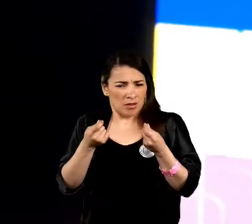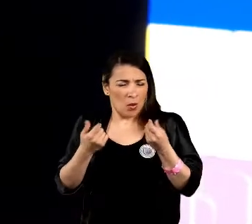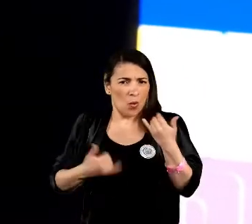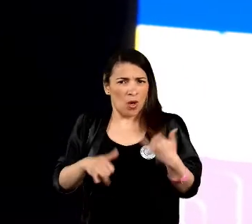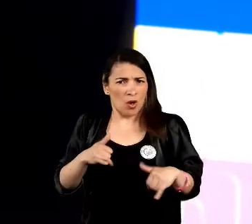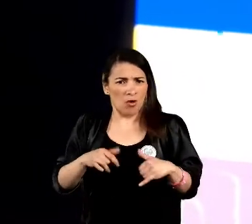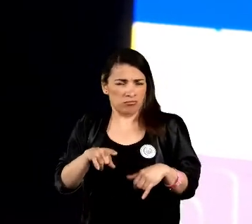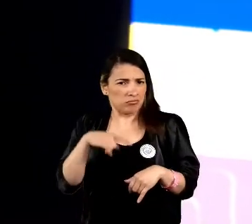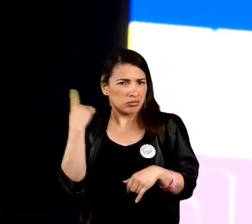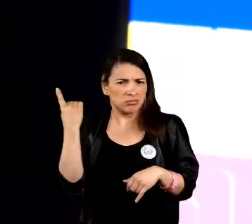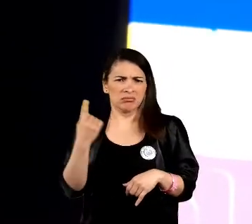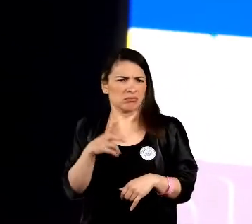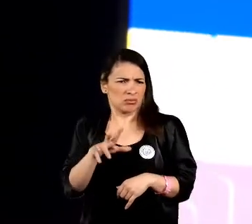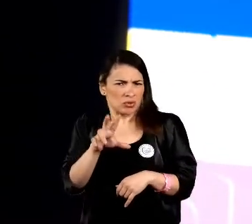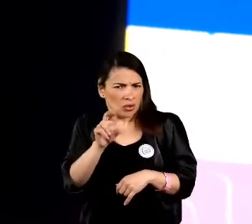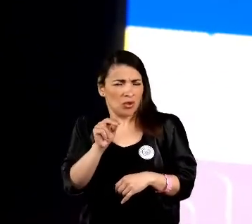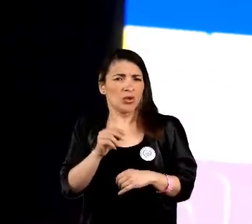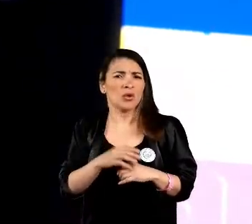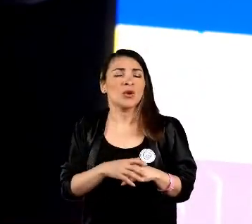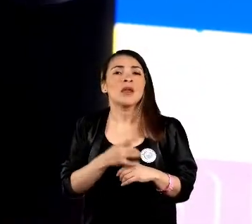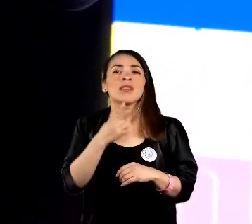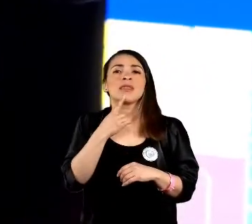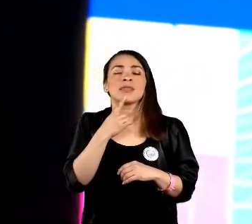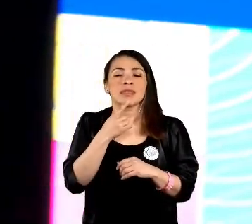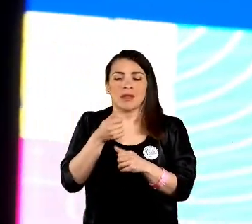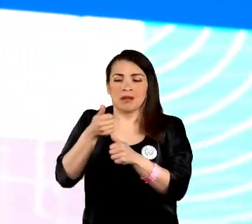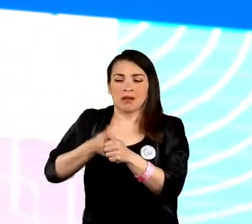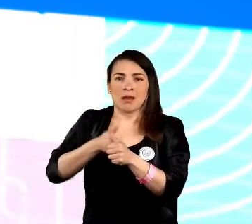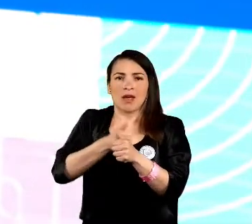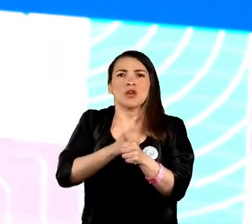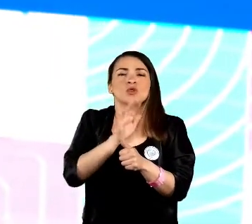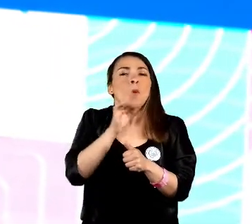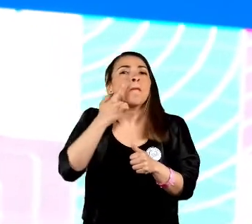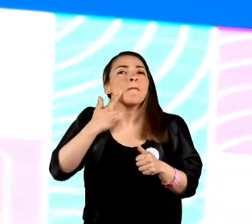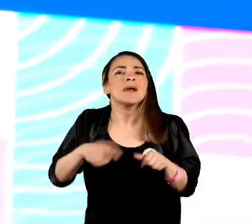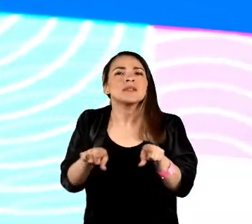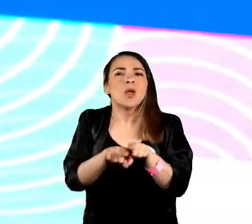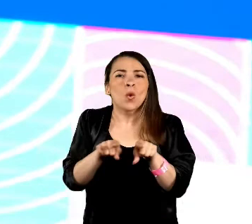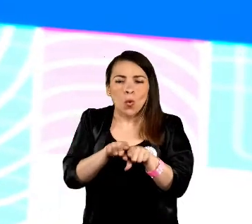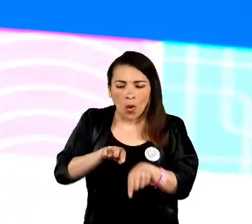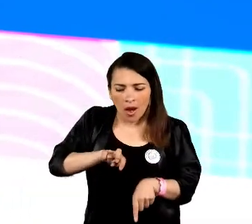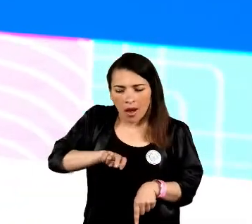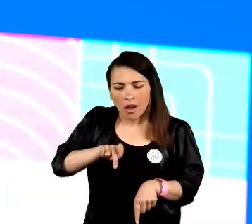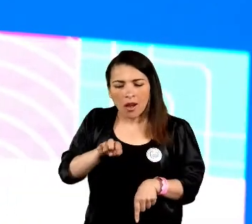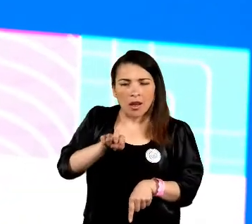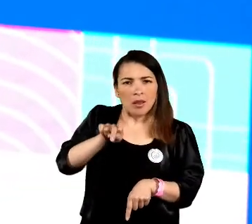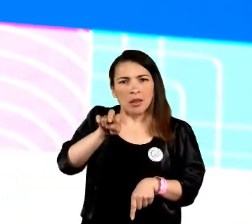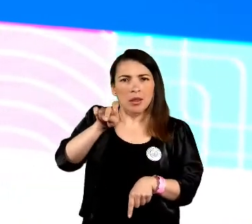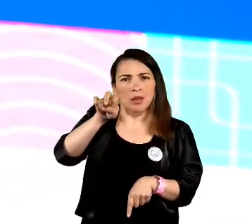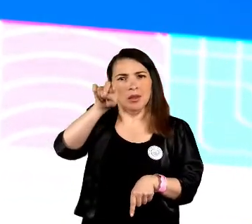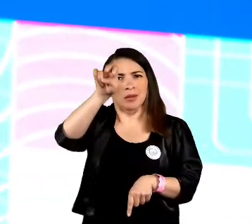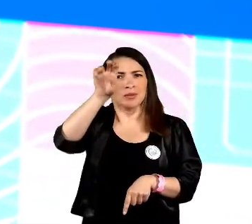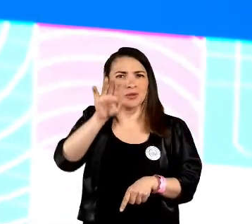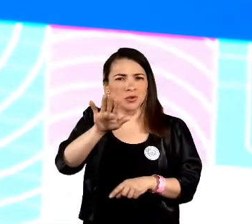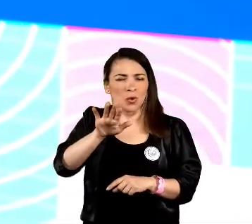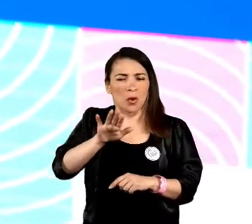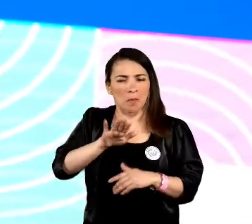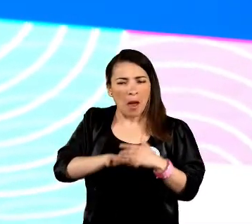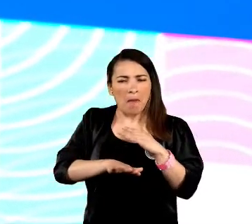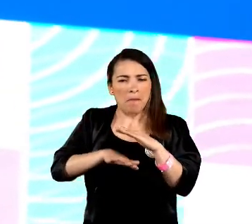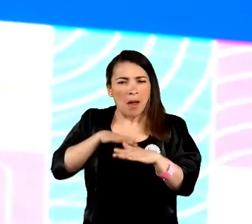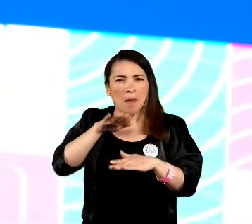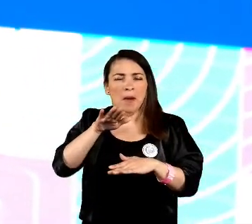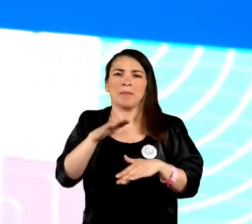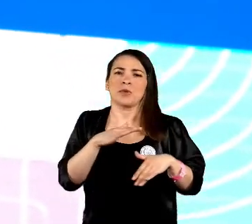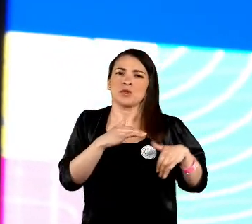él le responde que no que fueron cada uno de esos un peldaño en camino al éxito porque cada uno de